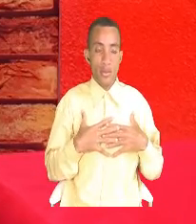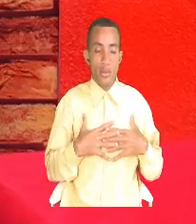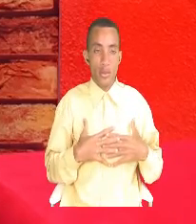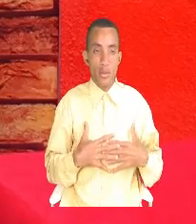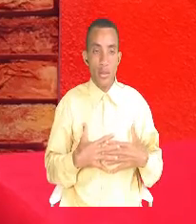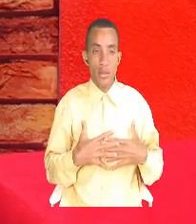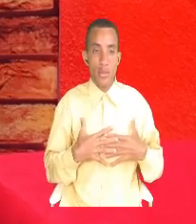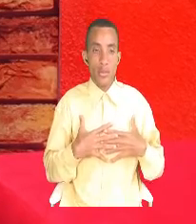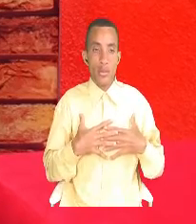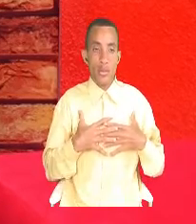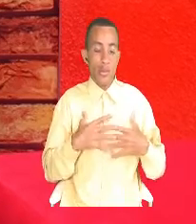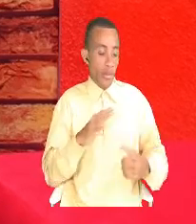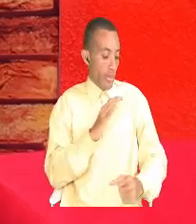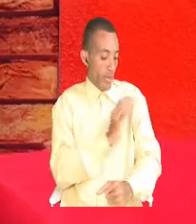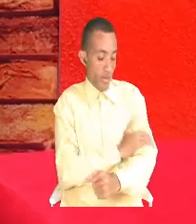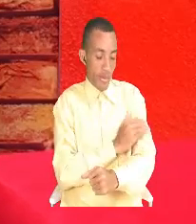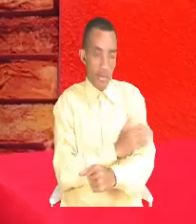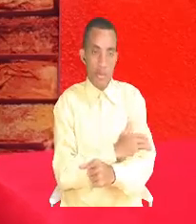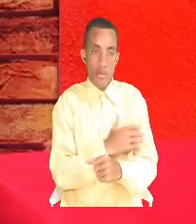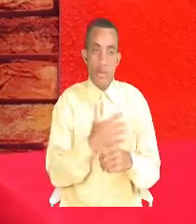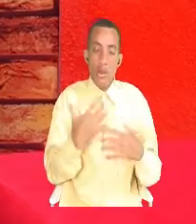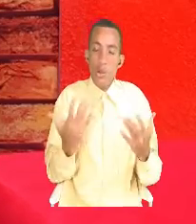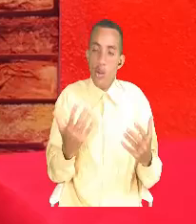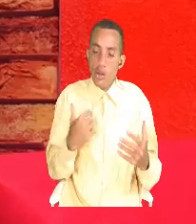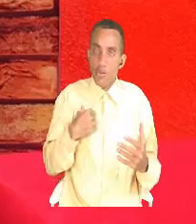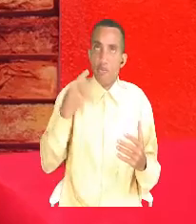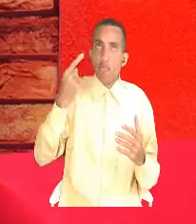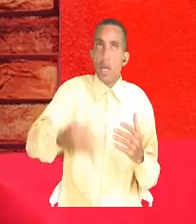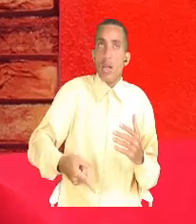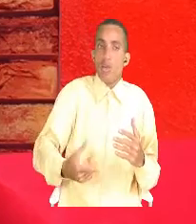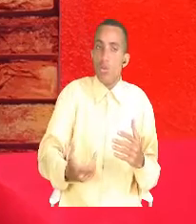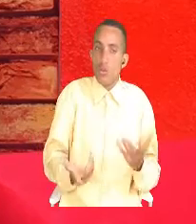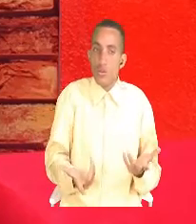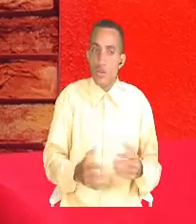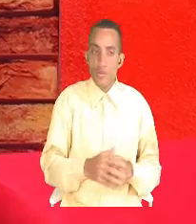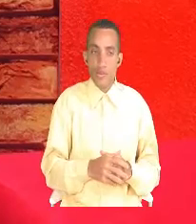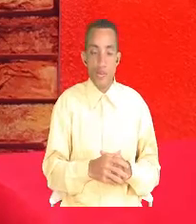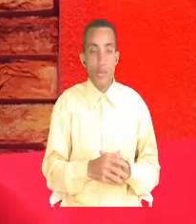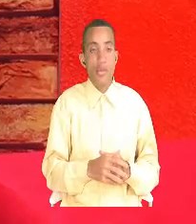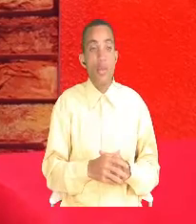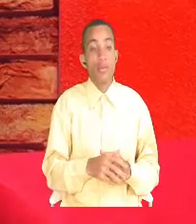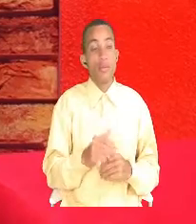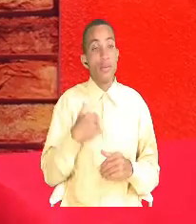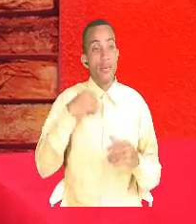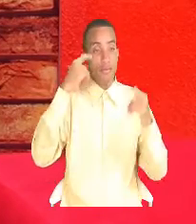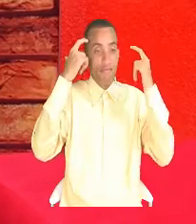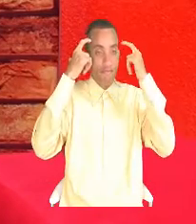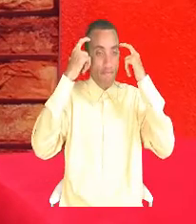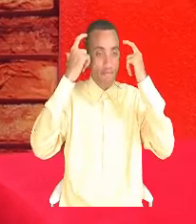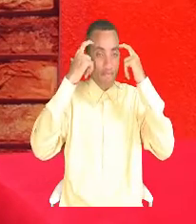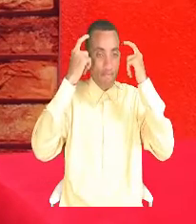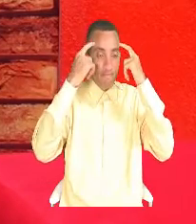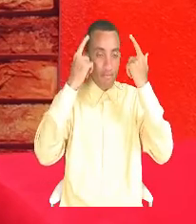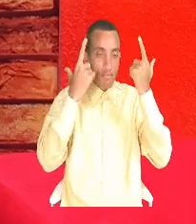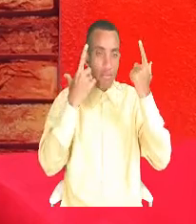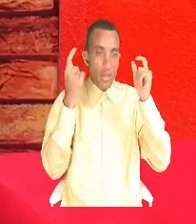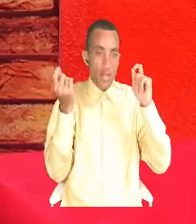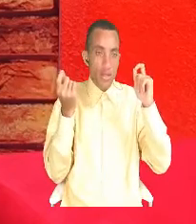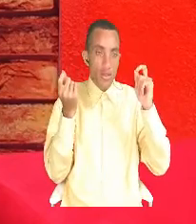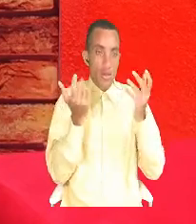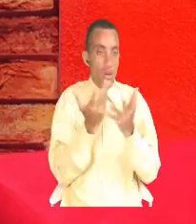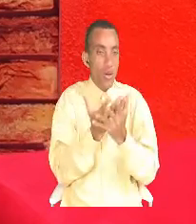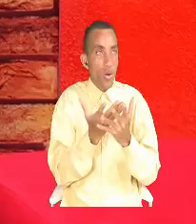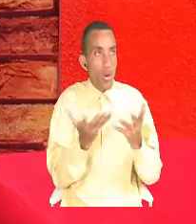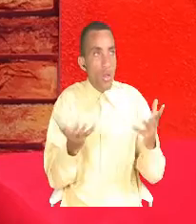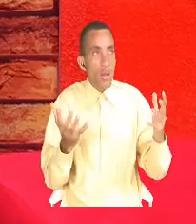músculos como nosotros realmente queremos que lo hagamos. Pero esto parte desde el principio, desde que nuestra mente esté preparada para hacer toda esta cantidad